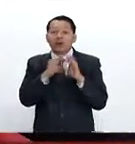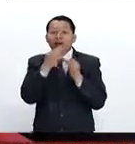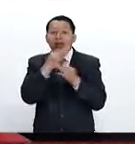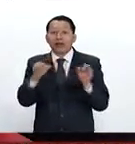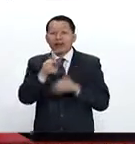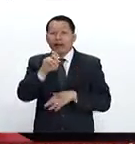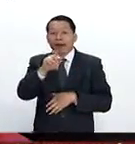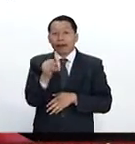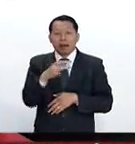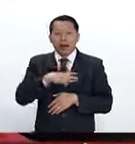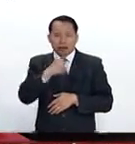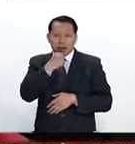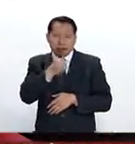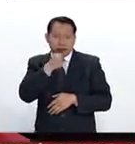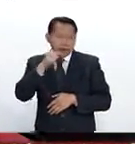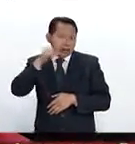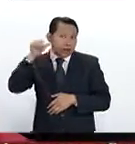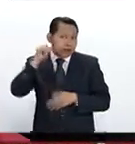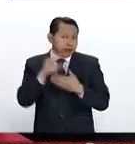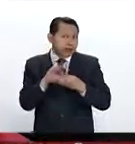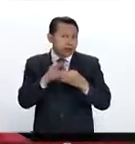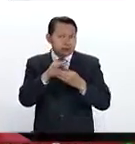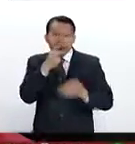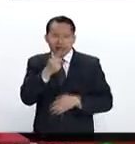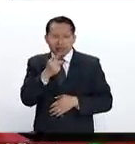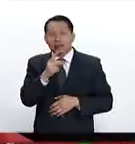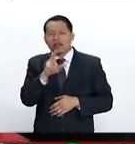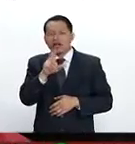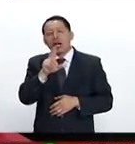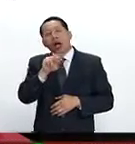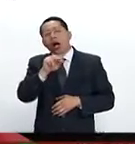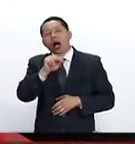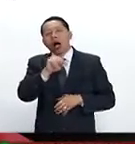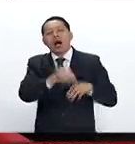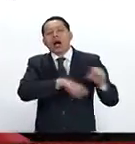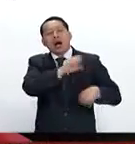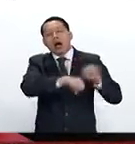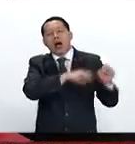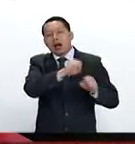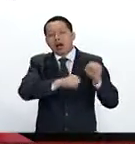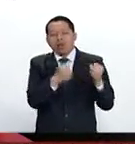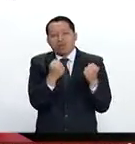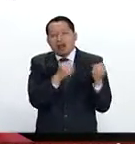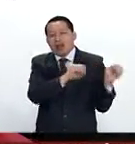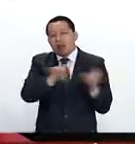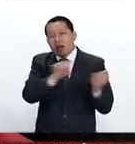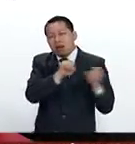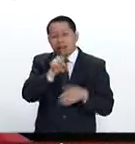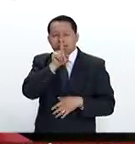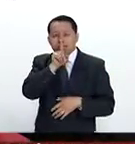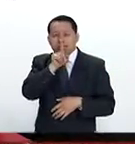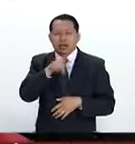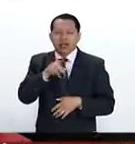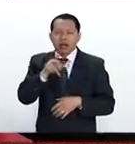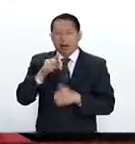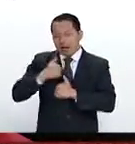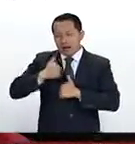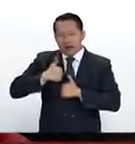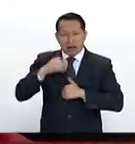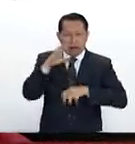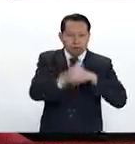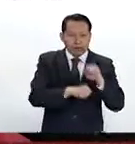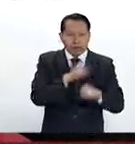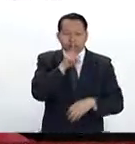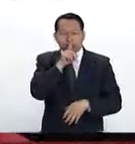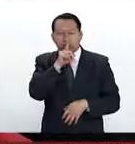en la conferencia de prensa de ayer, pues sí, dice que no va a haber deportaciones masivas, dice que no va a haber operación militar,